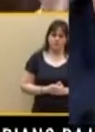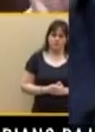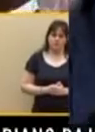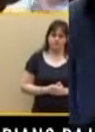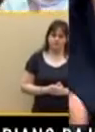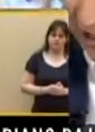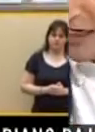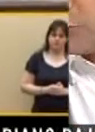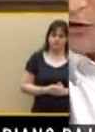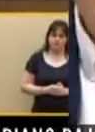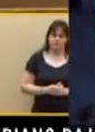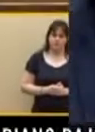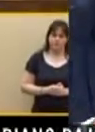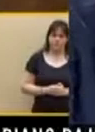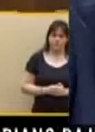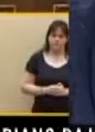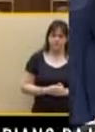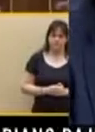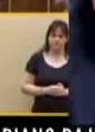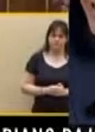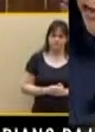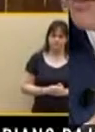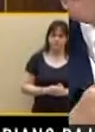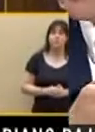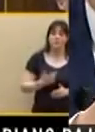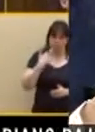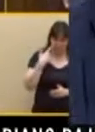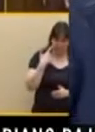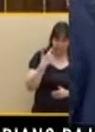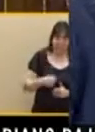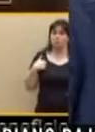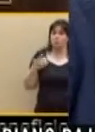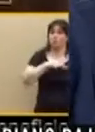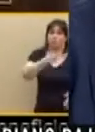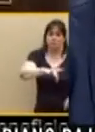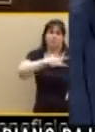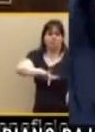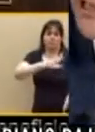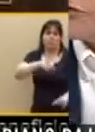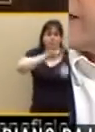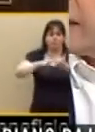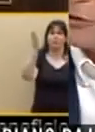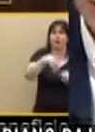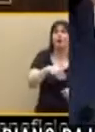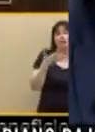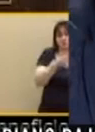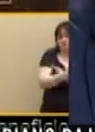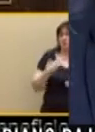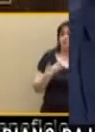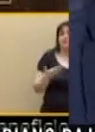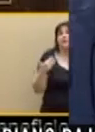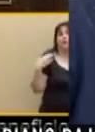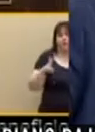este sitio usted está en la oposición porque los ciudadanos que reparte el juego a mí me han dado 136 diputados usted le han dado estos